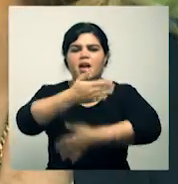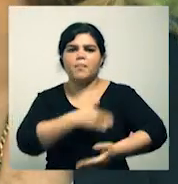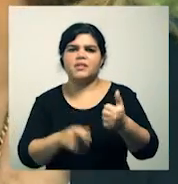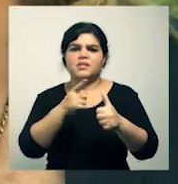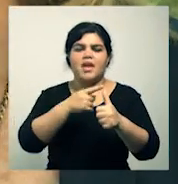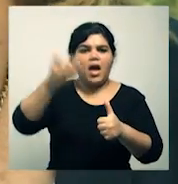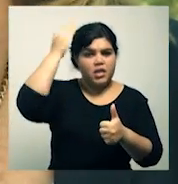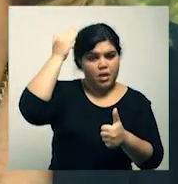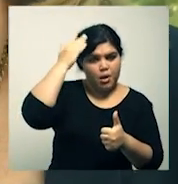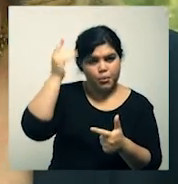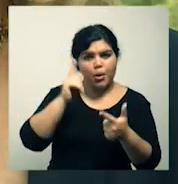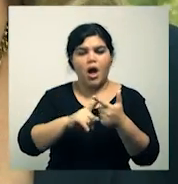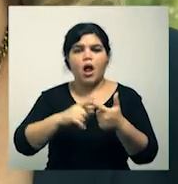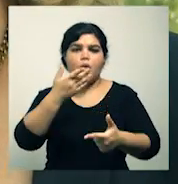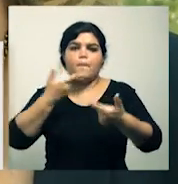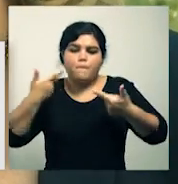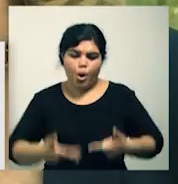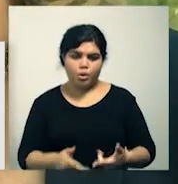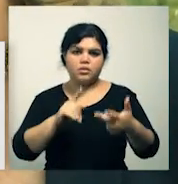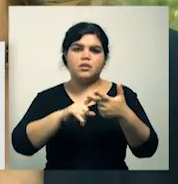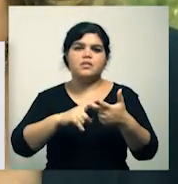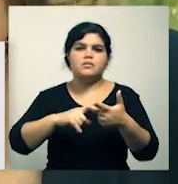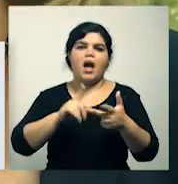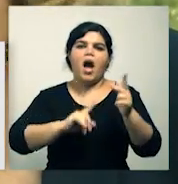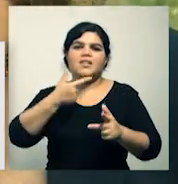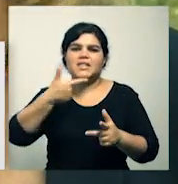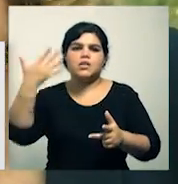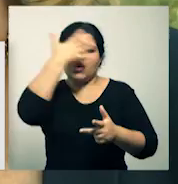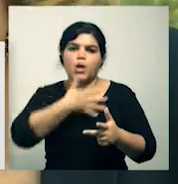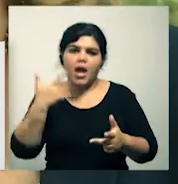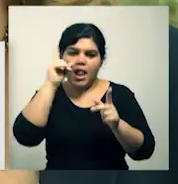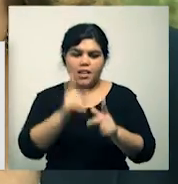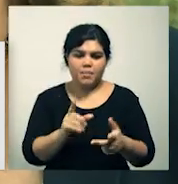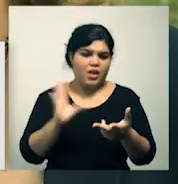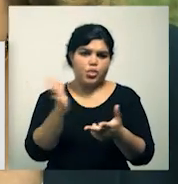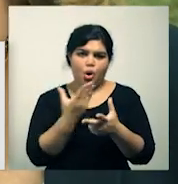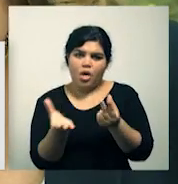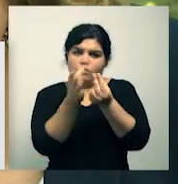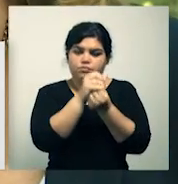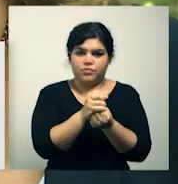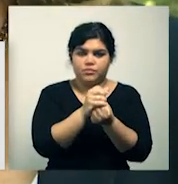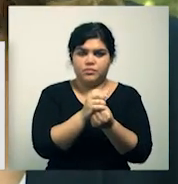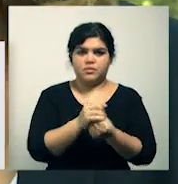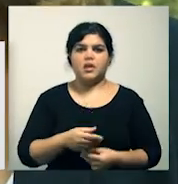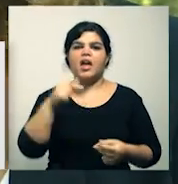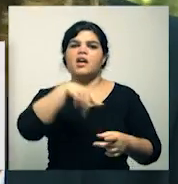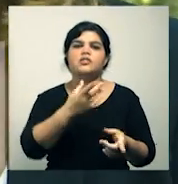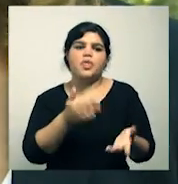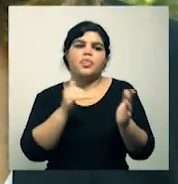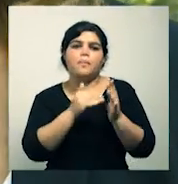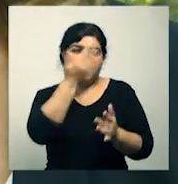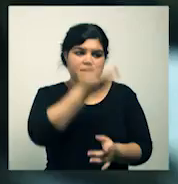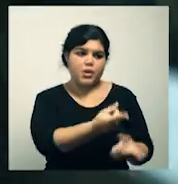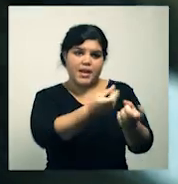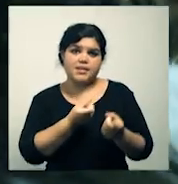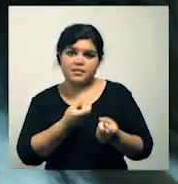discapacidad intelectual, motriz, sensorial, combinadas. De acuerdo a las necesidades vamos haciendo